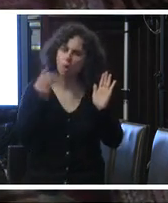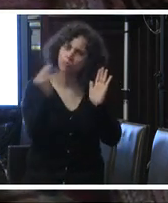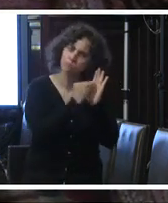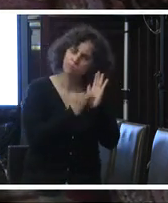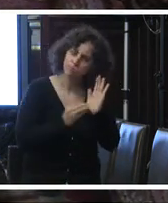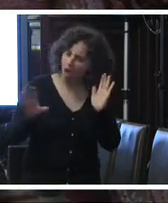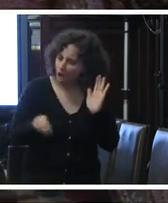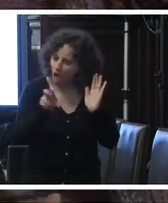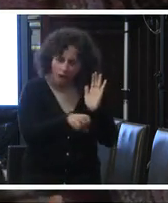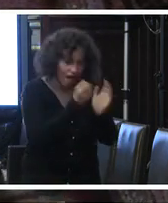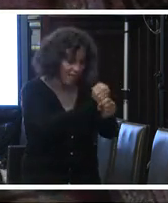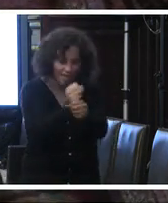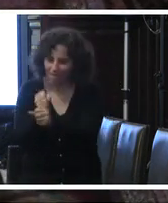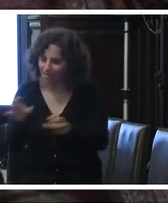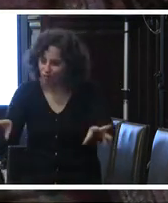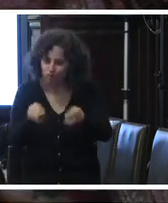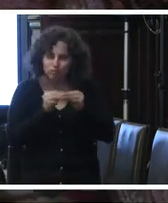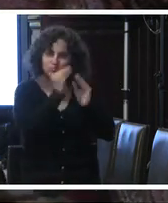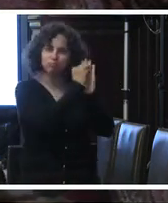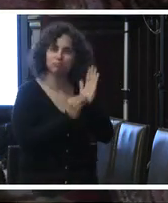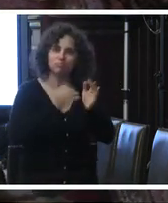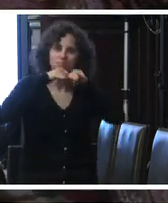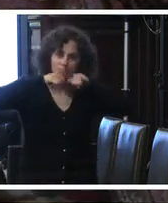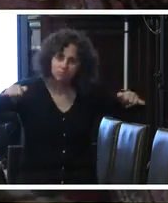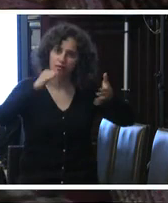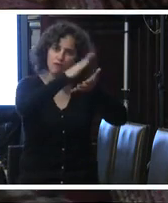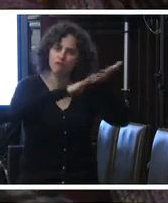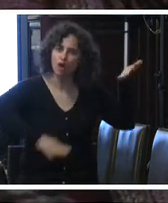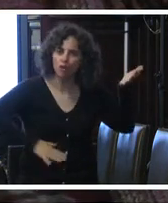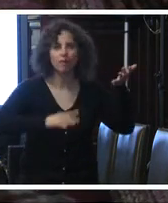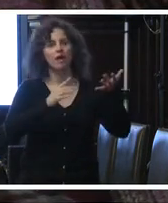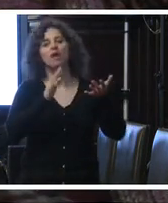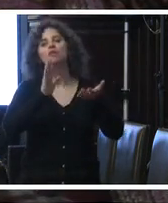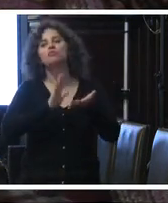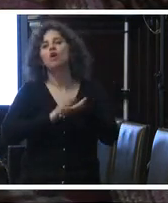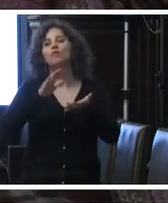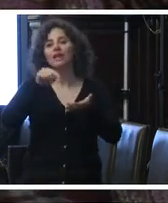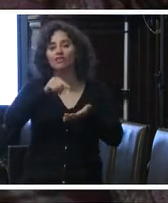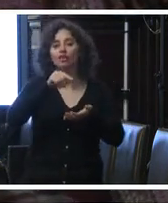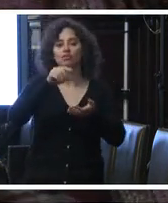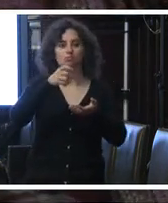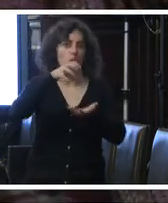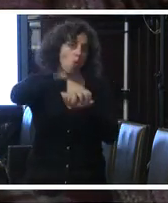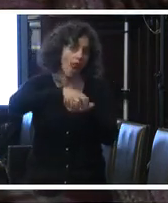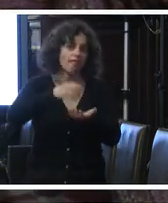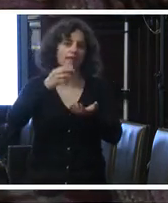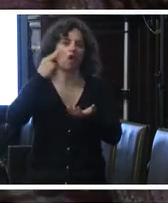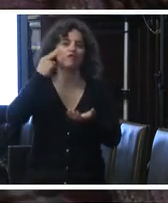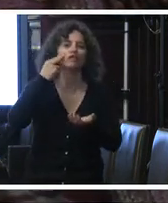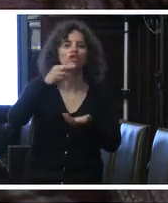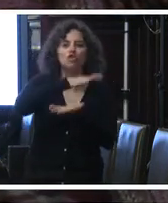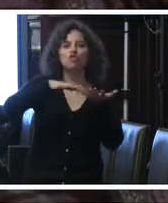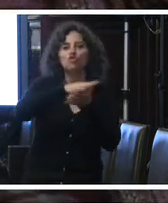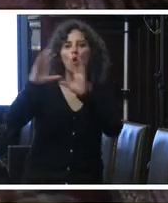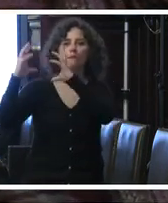que vamos recogiendo del trabajo en estos territorios altamente afectados por los conflictos socioambientales, ¿no? Y sí,